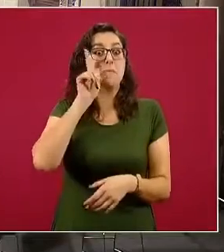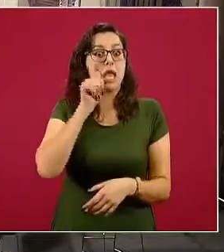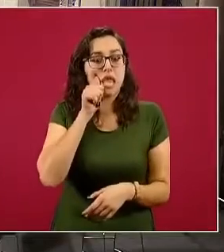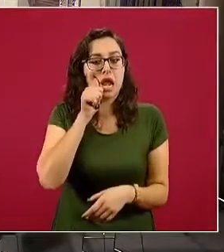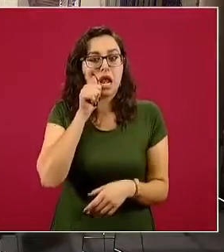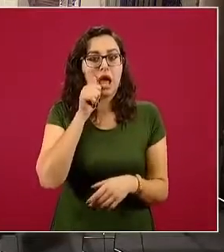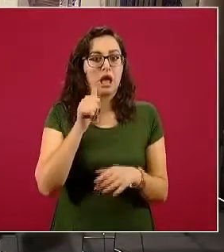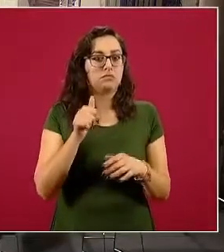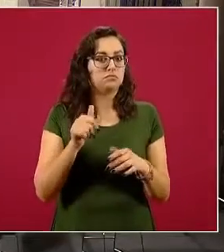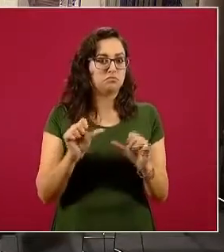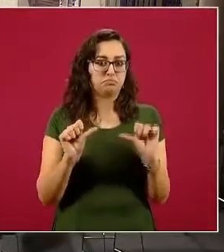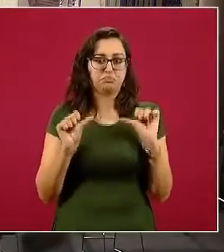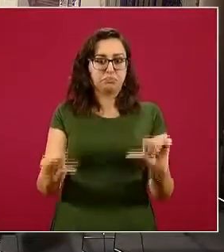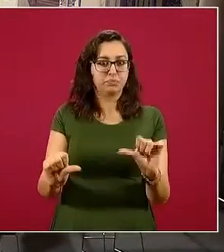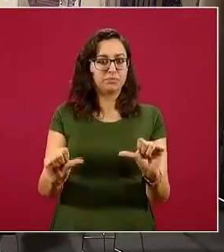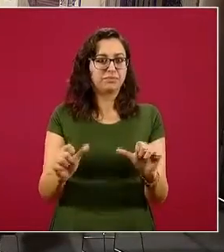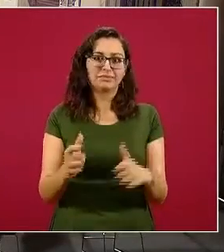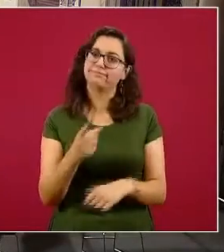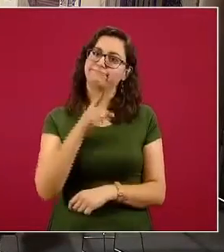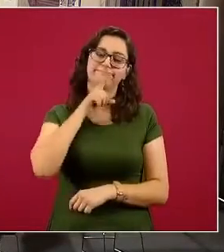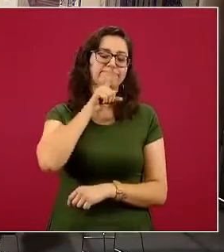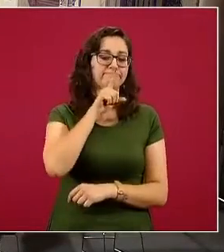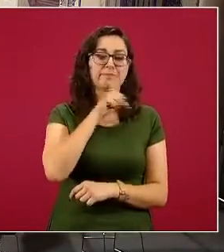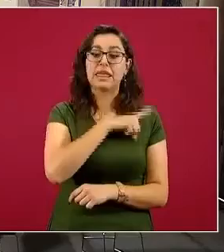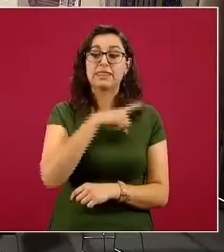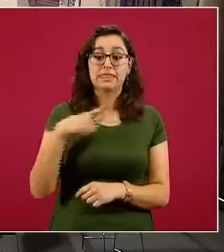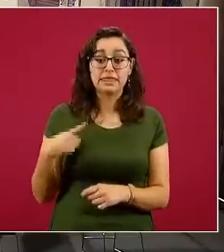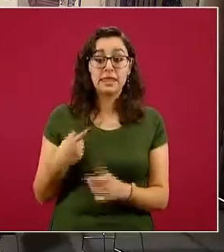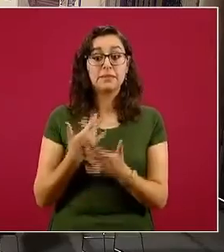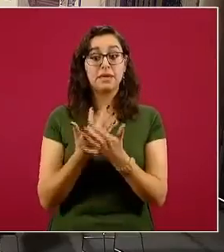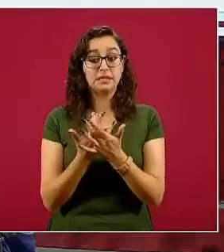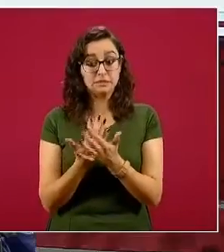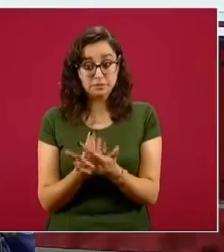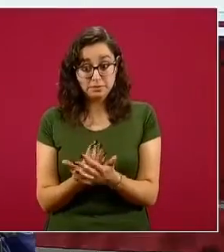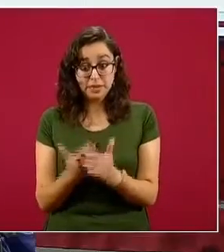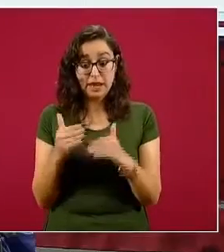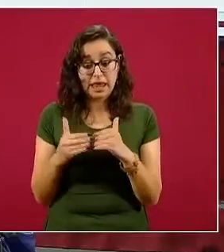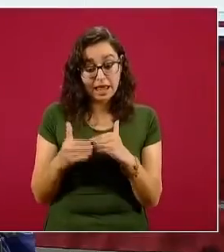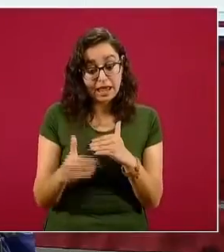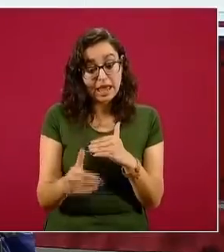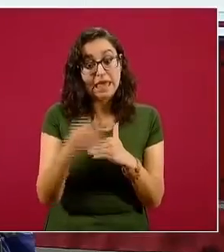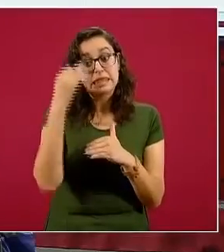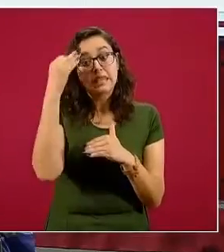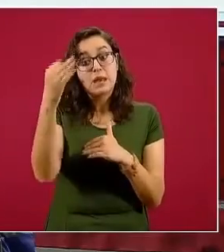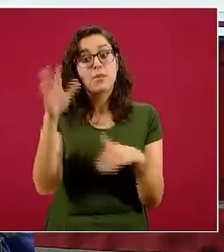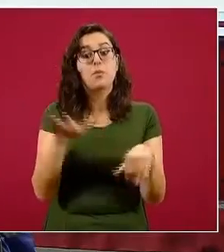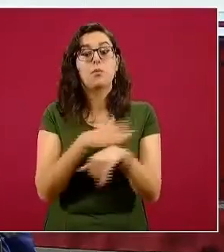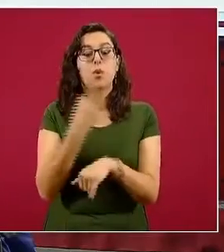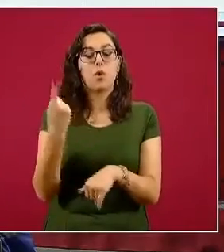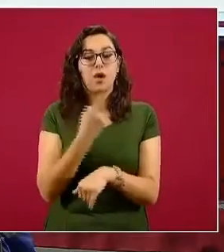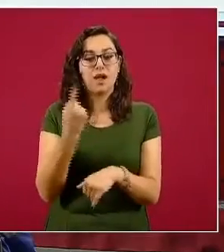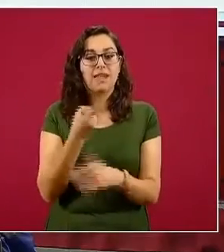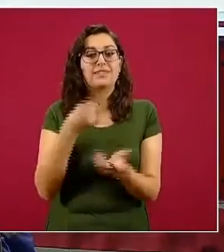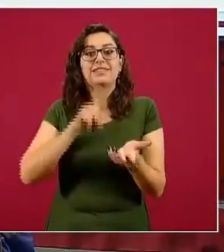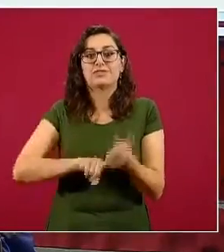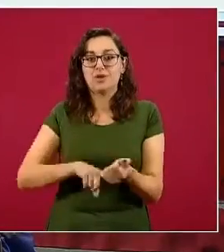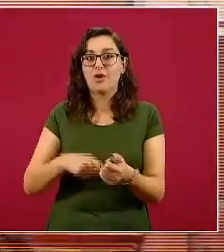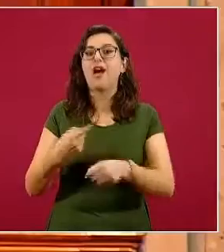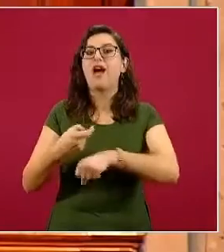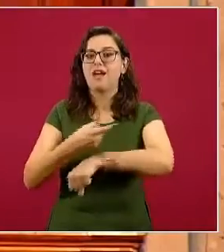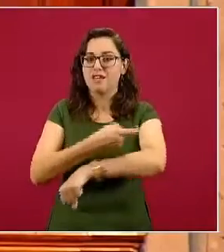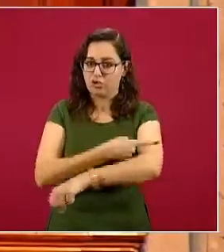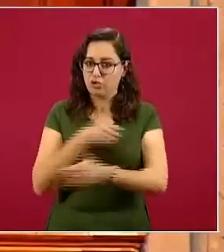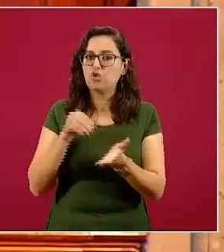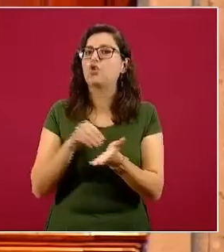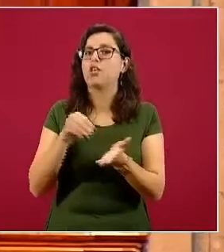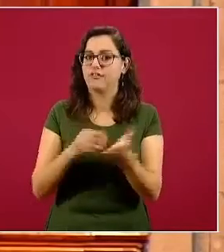inmediatamente. Tienen que esperar porque en el saco seminal aún quedaron muchísimos espermas.